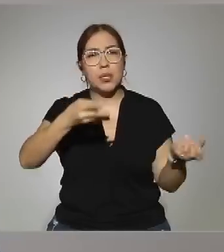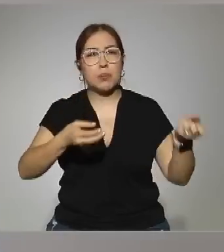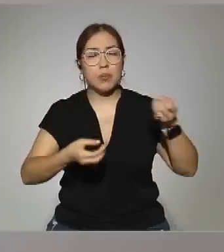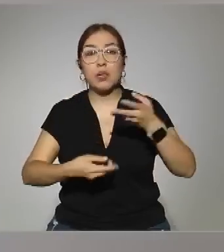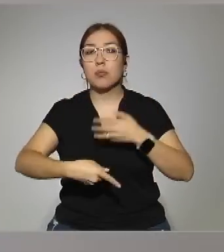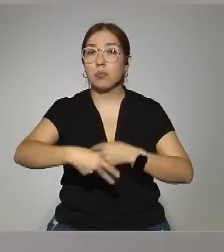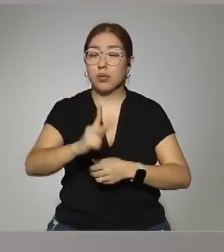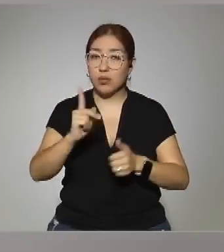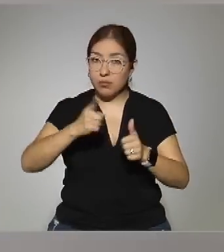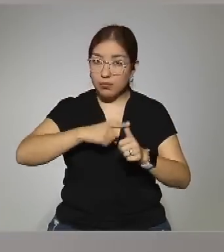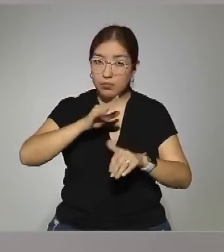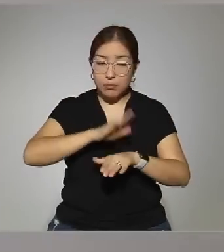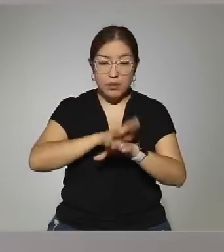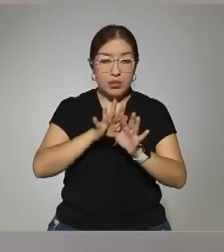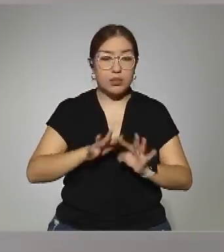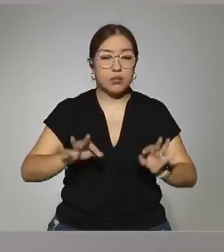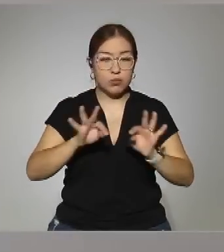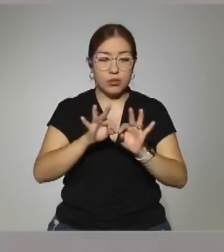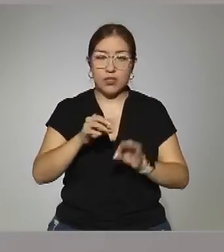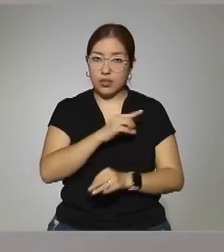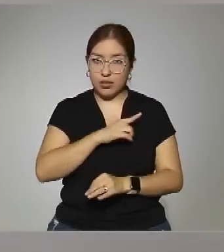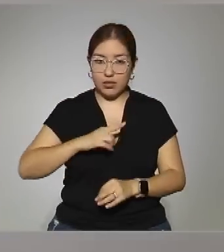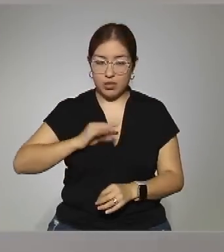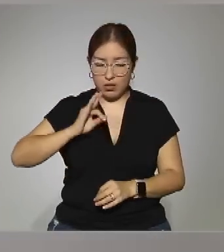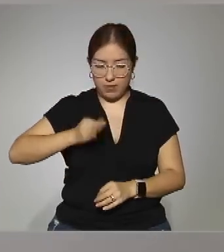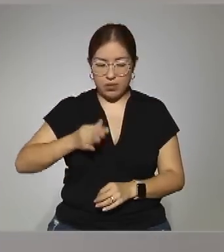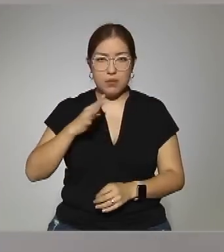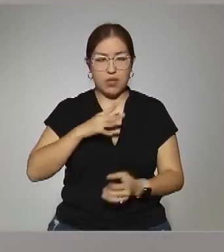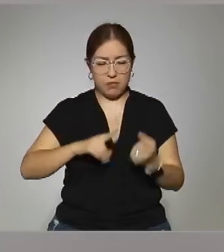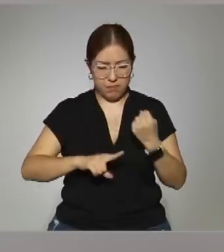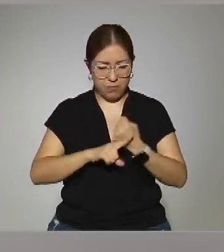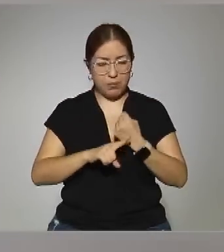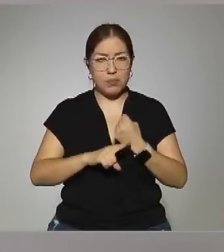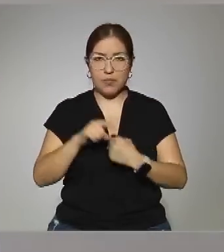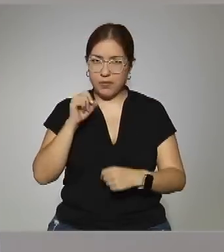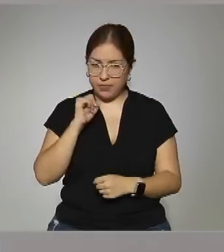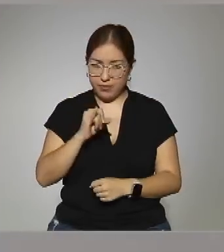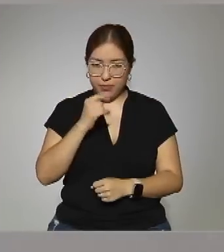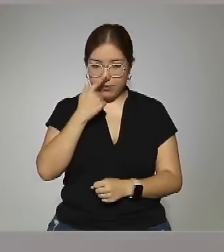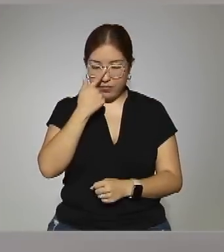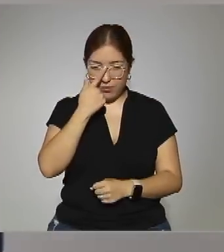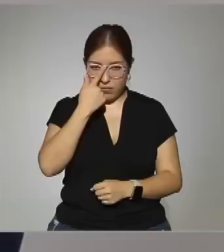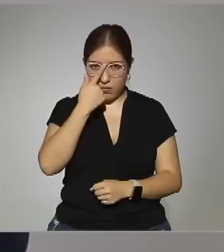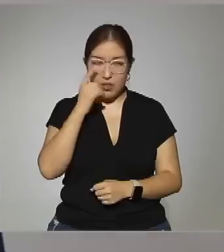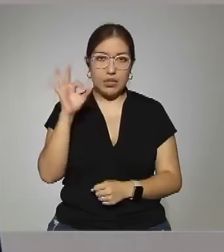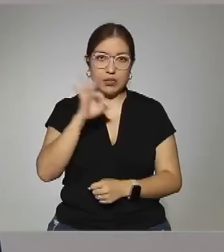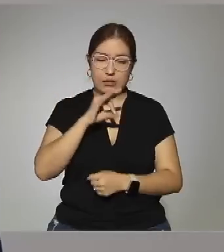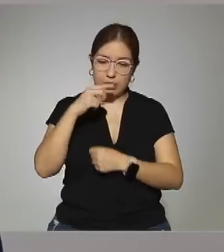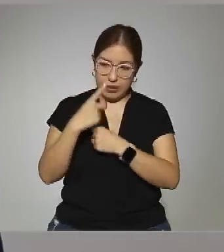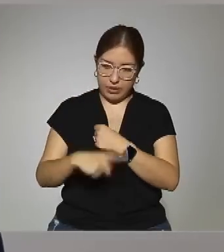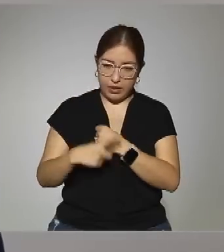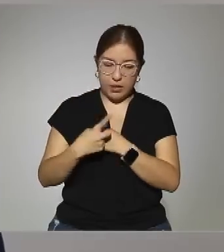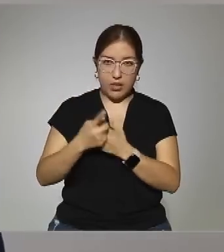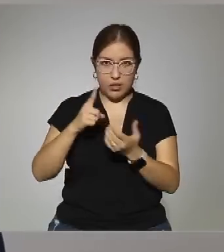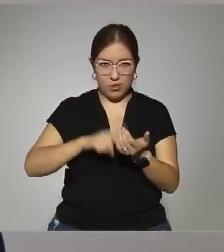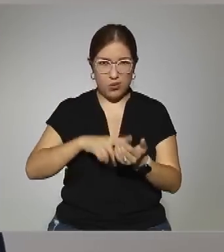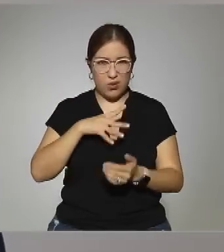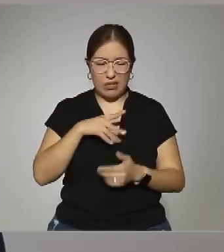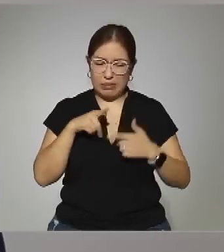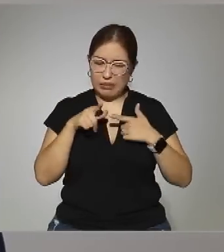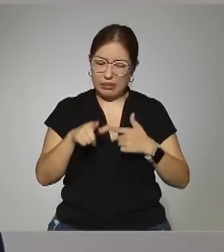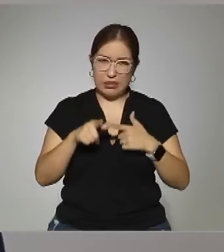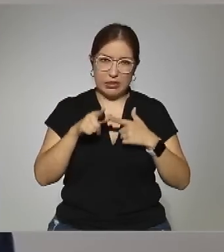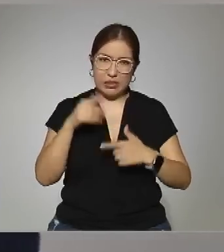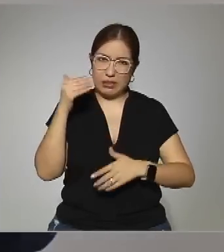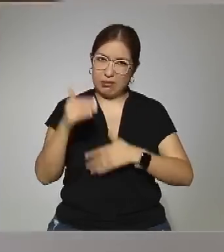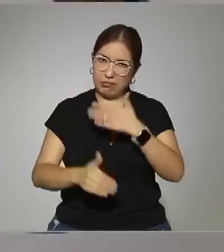importante es que sí aceptemos que tenemos problemas, que sí aceptemos que nos dañaron y que nosotros mismos nos seguimos dañando muchas